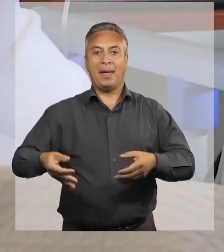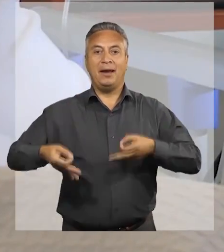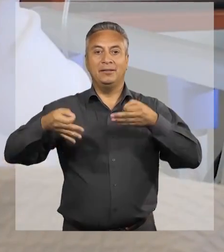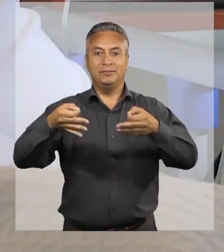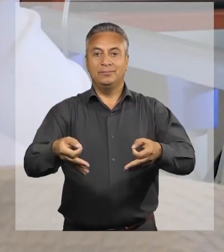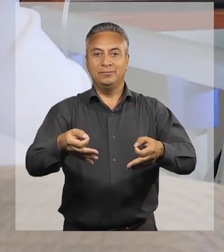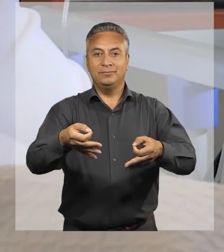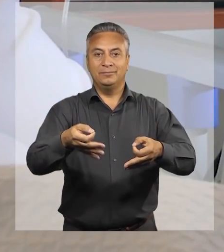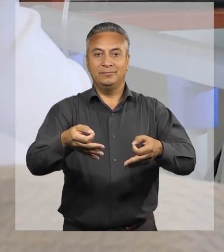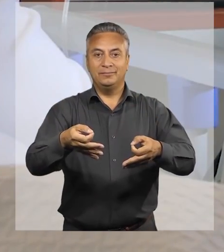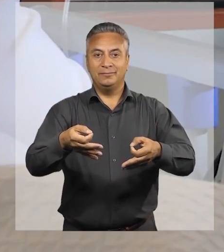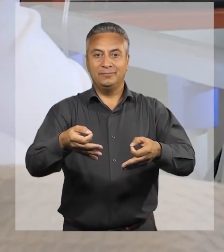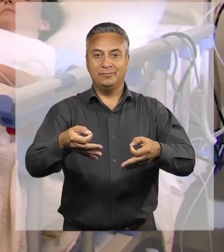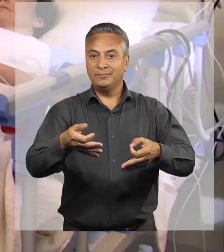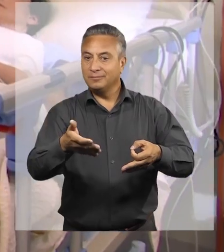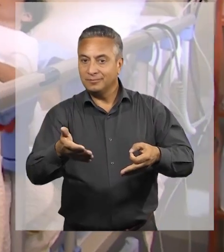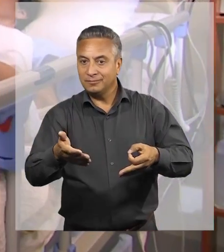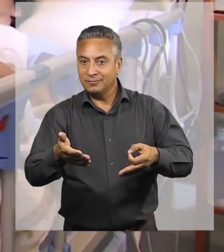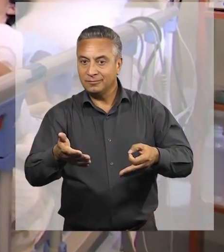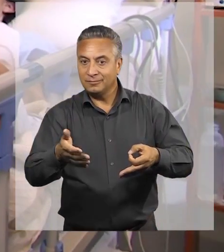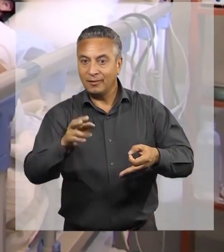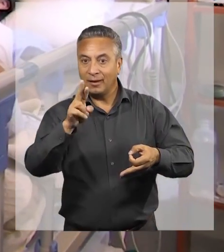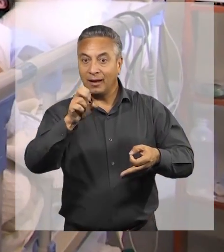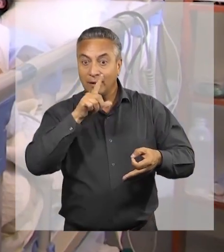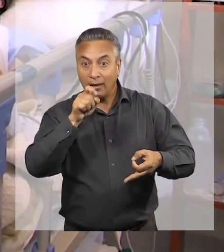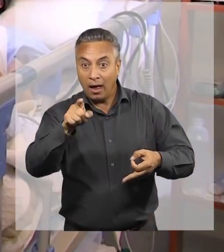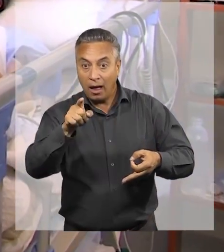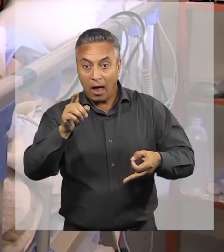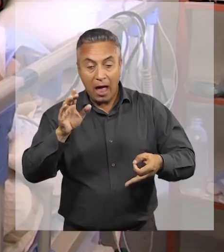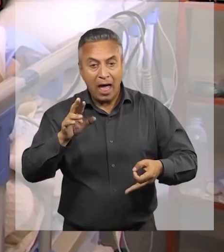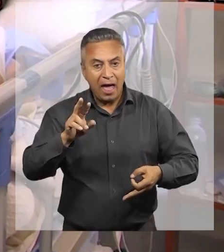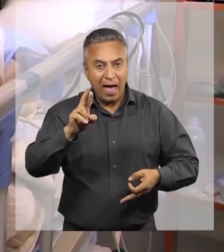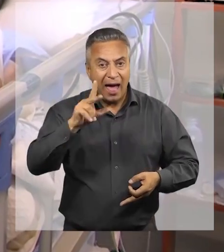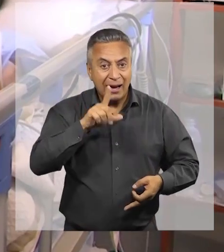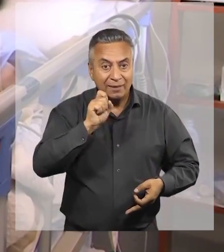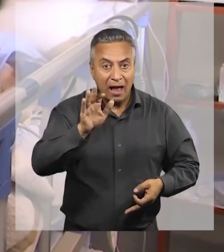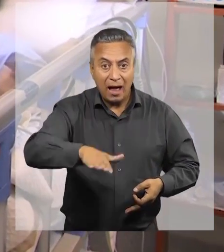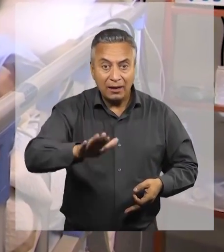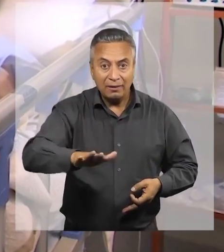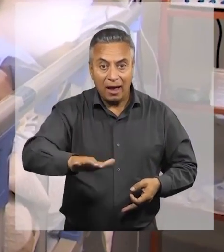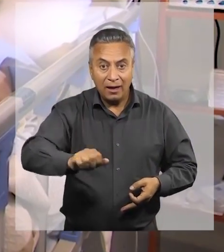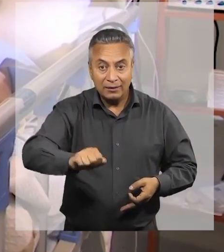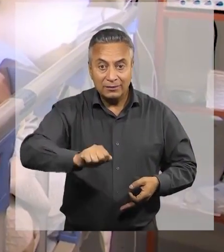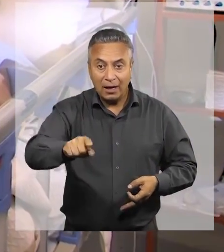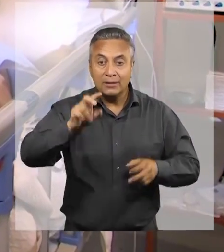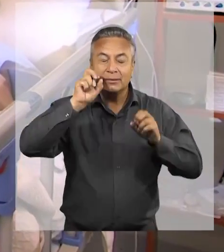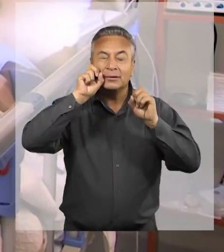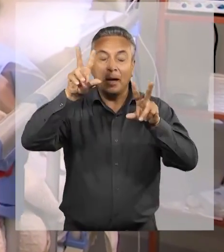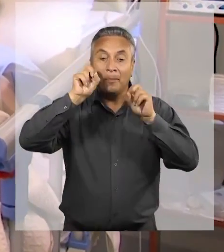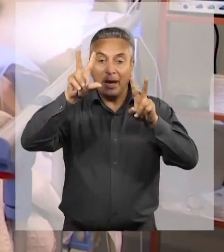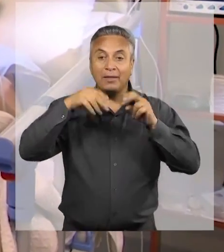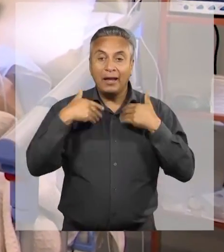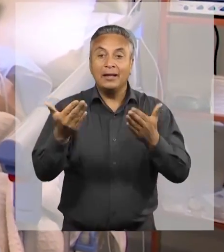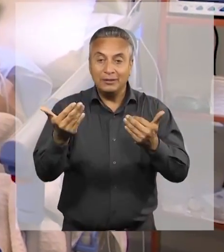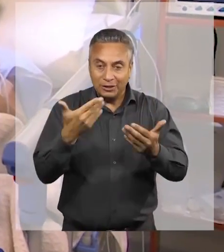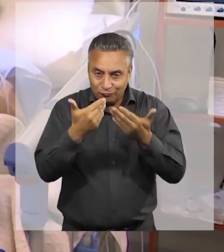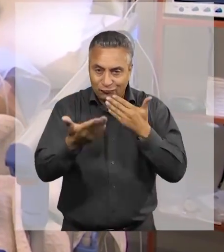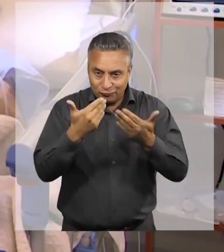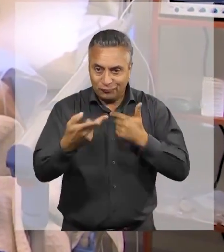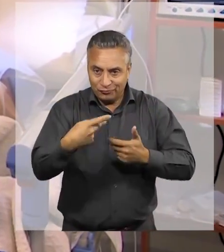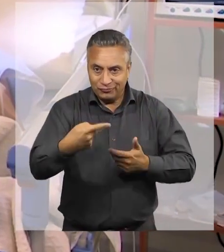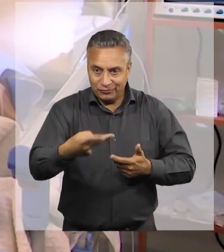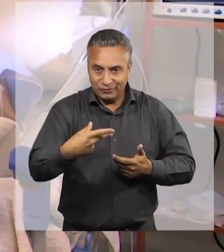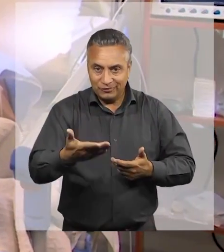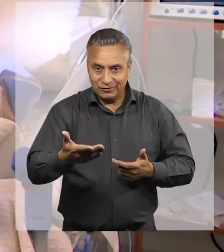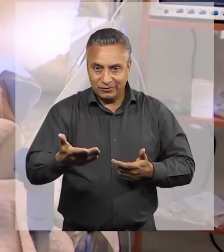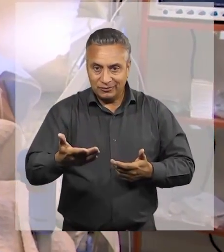están sus exámenes. ¿Están bastante? Rita, ¿me escucha? Rita, despierte, necesito